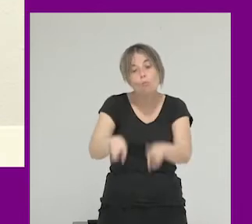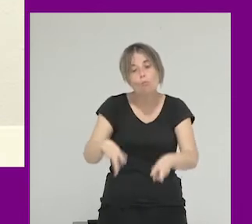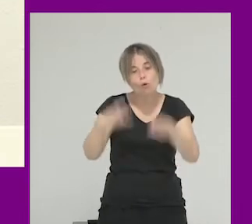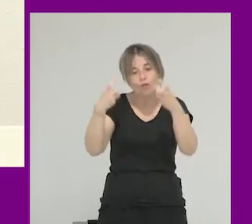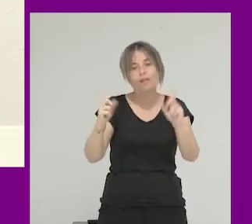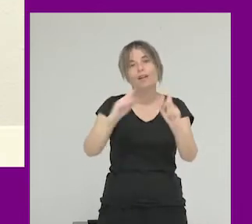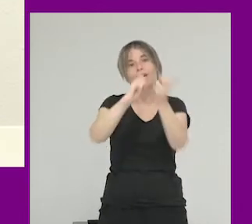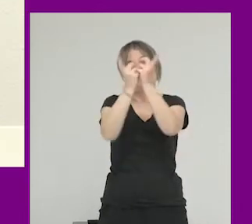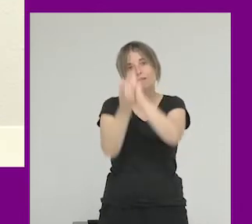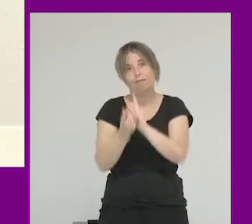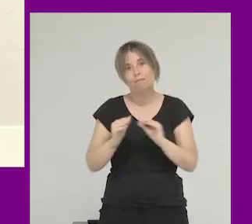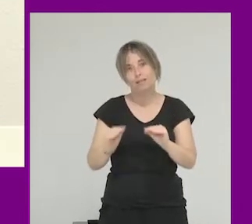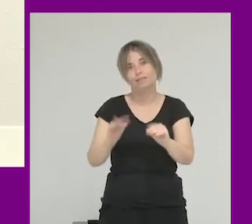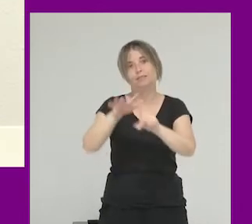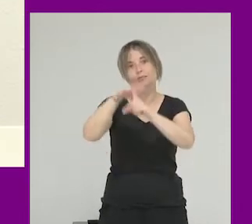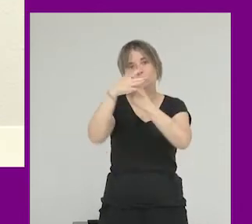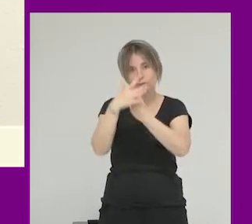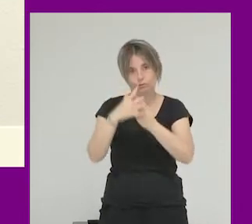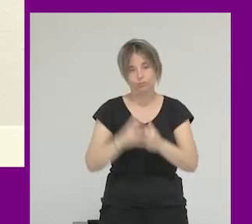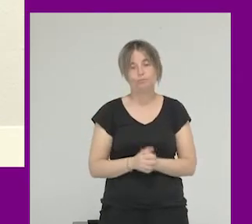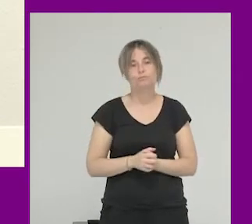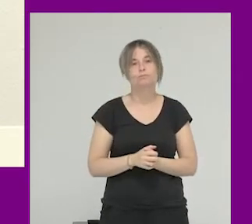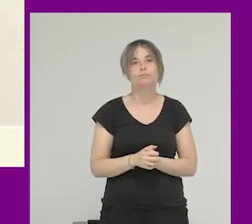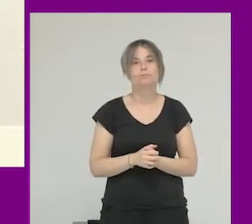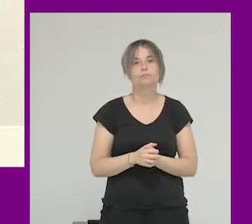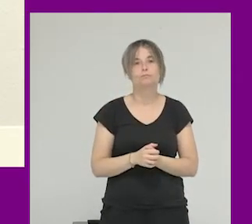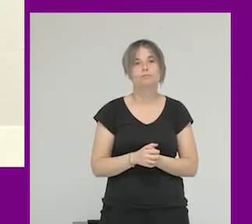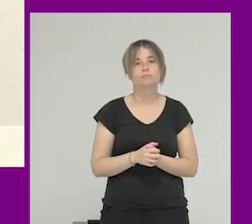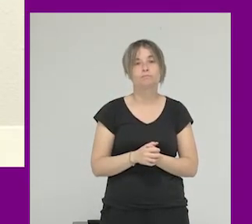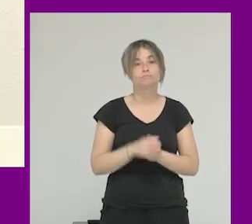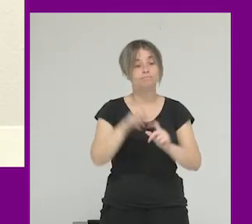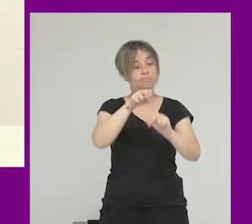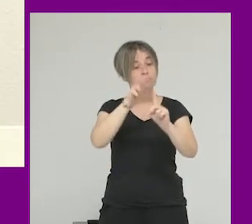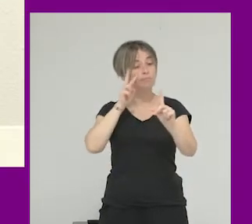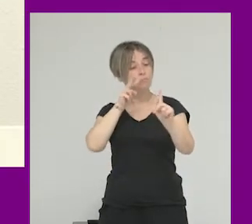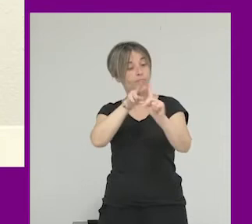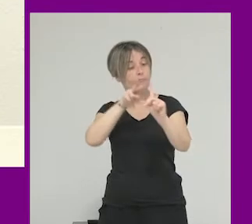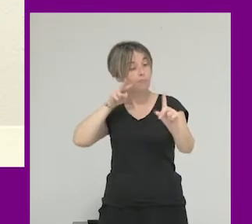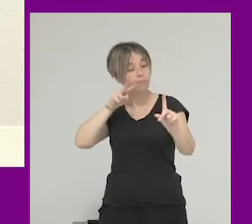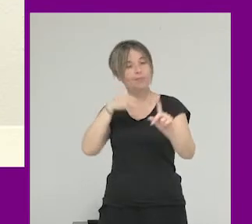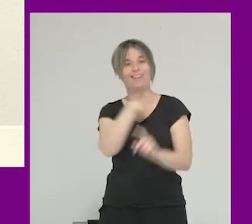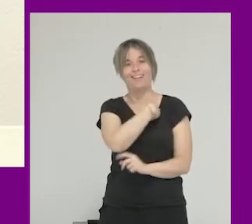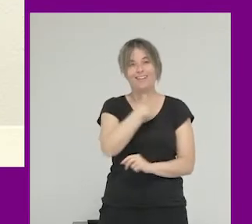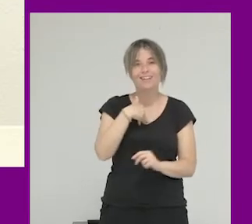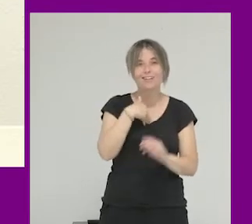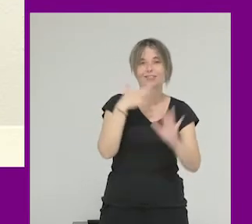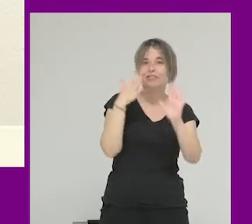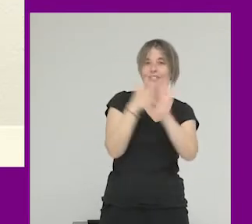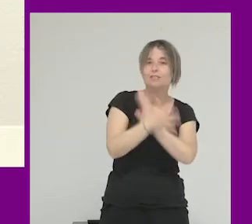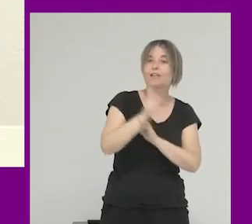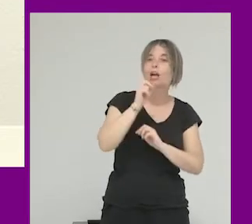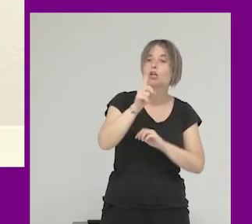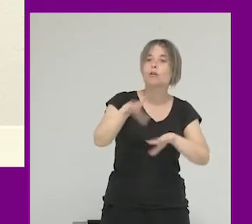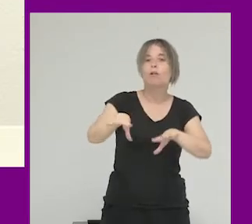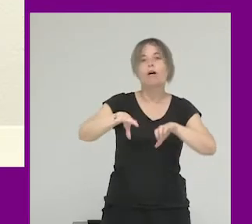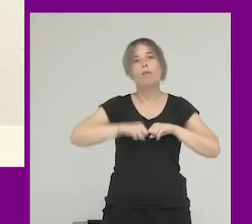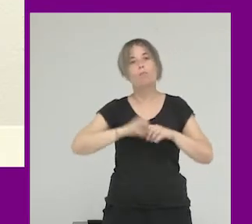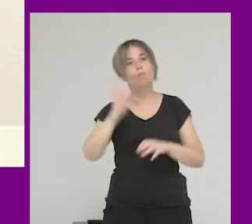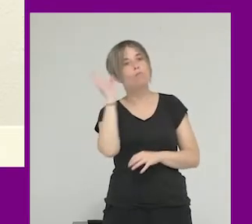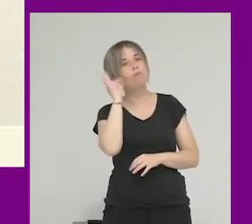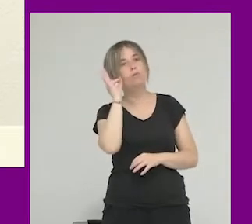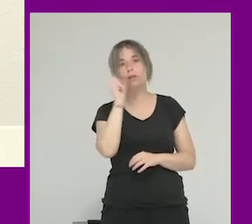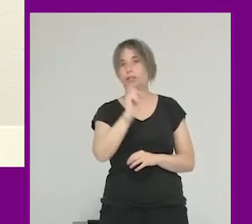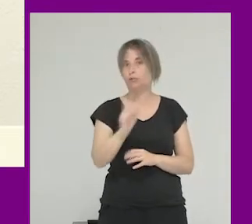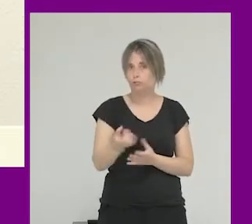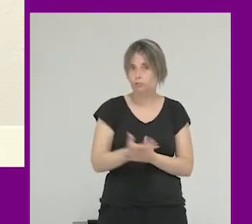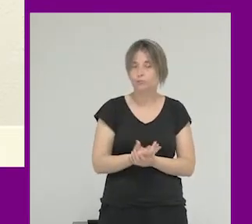para cambiar esa situación. La mirada de género no está supeditada a que la adopten solo las mujeres, que es